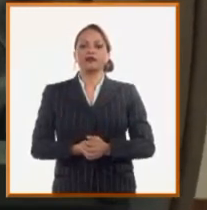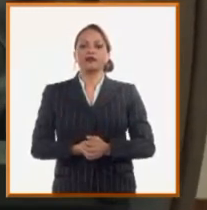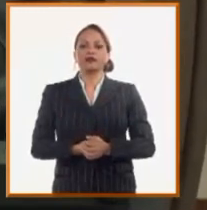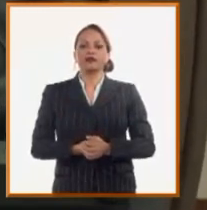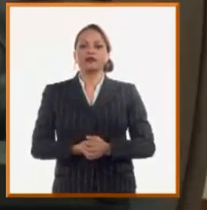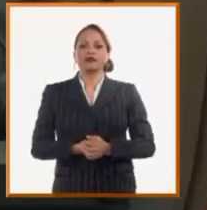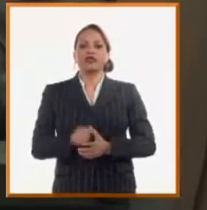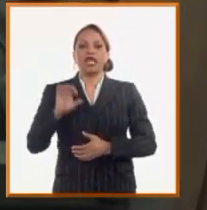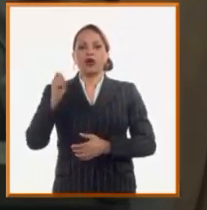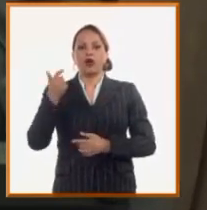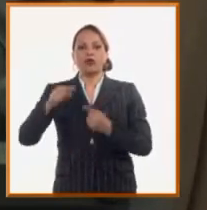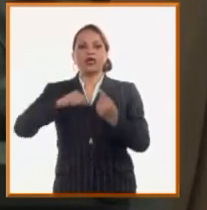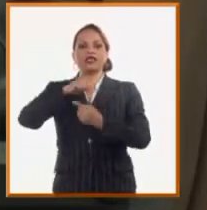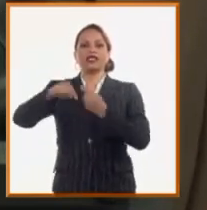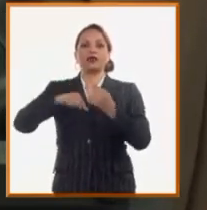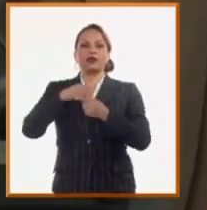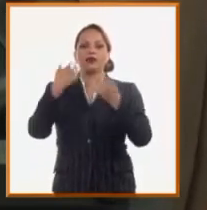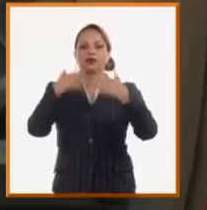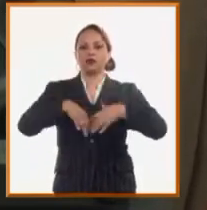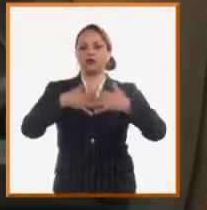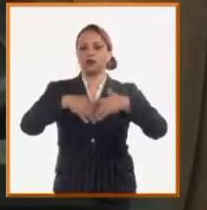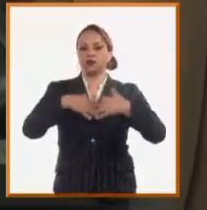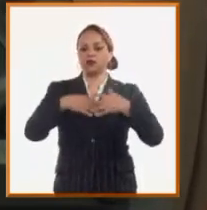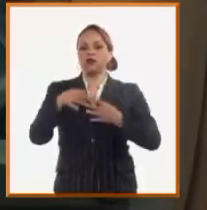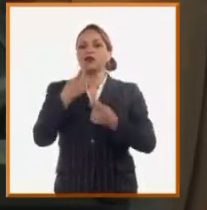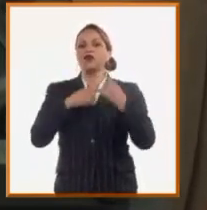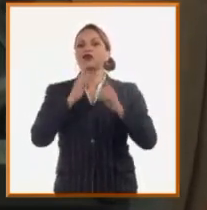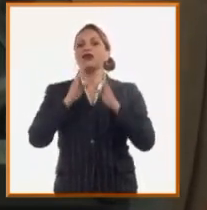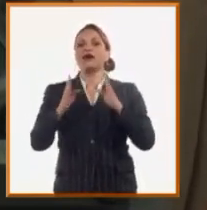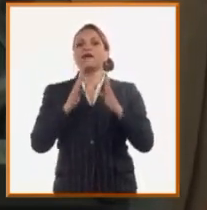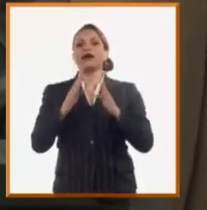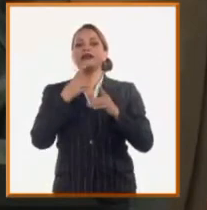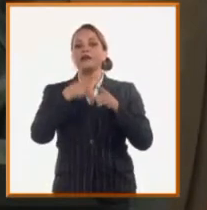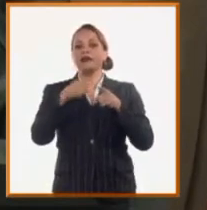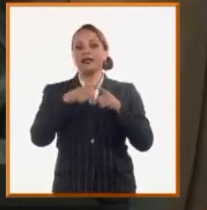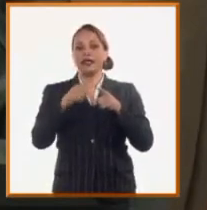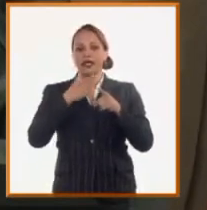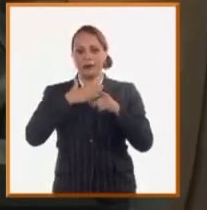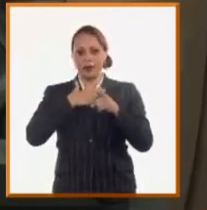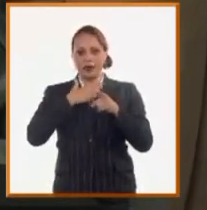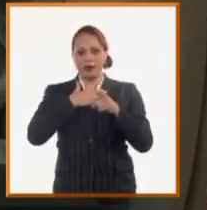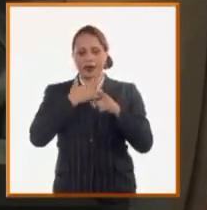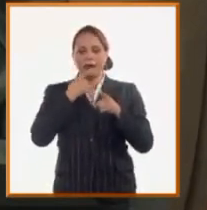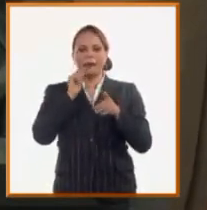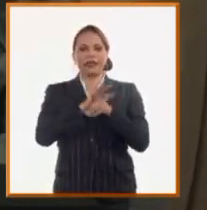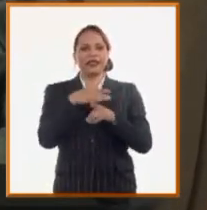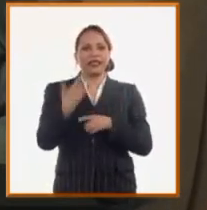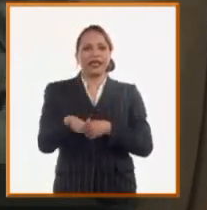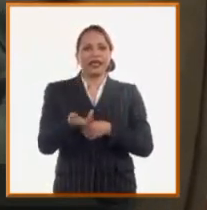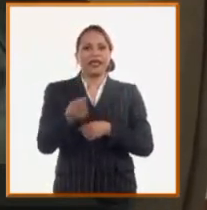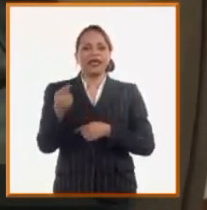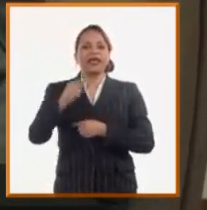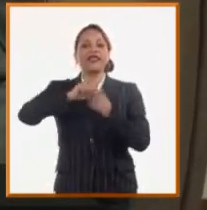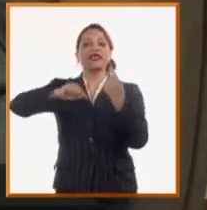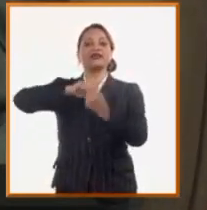la economía circular de sus producciones? Y una parte importante de las materias primas las están obteniendo a partir de ¿qué? De